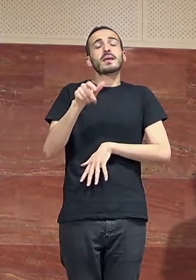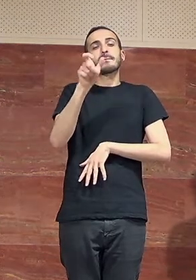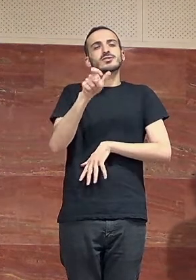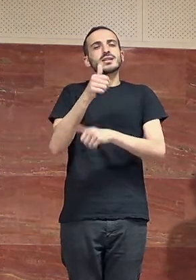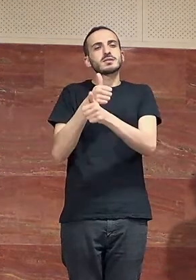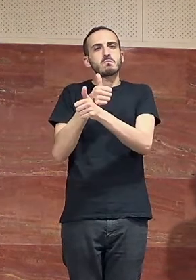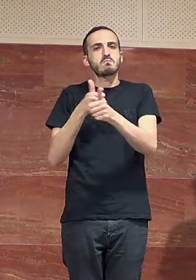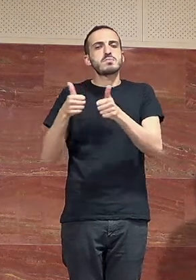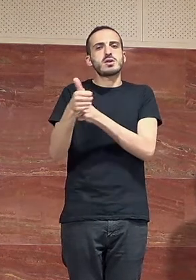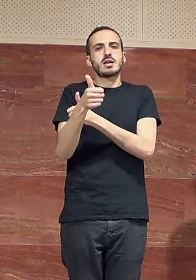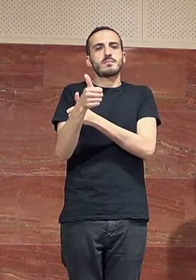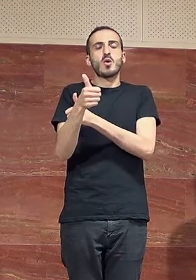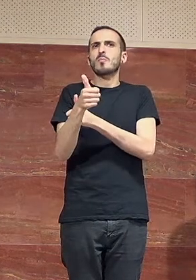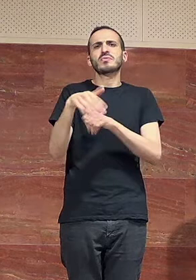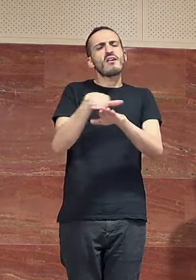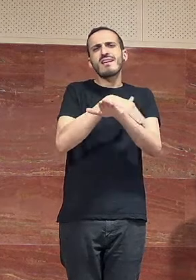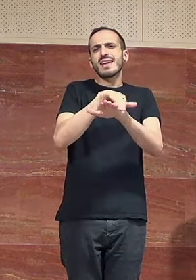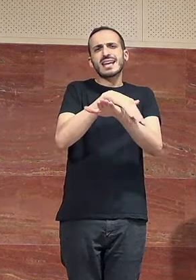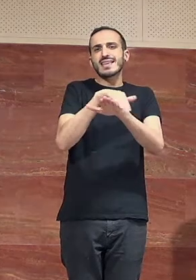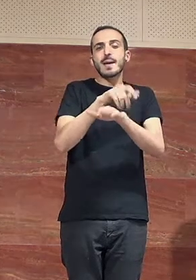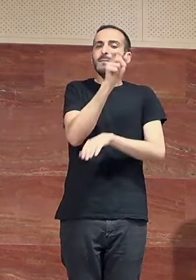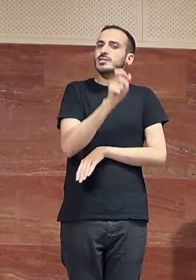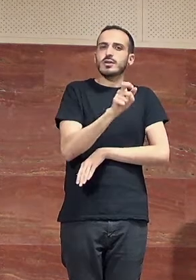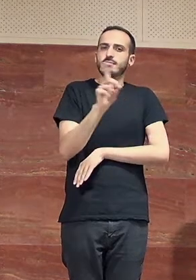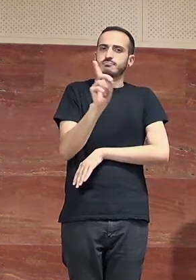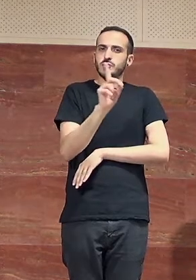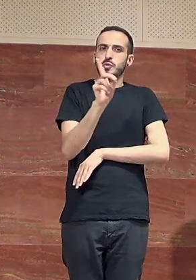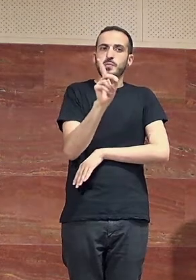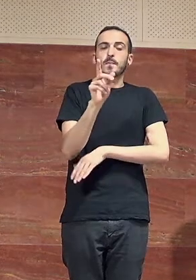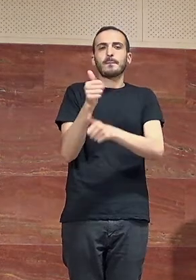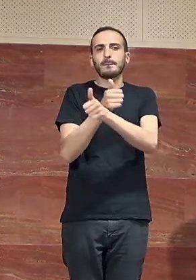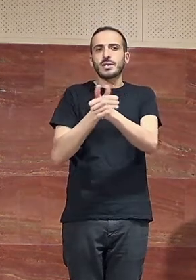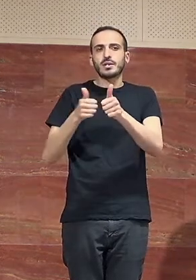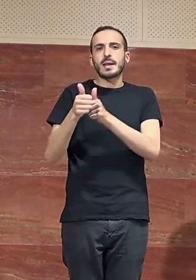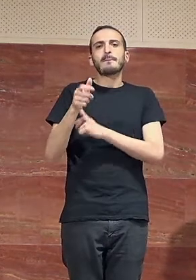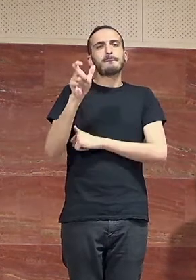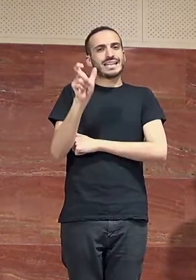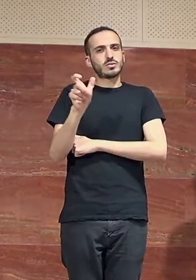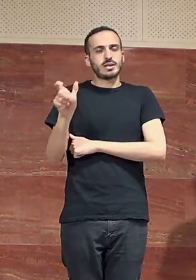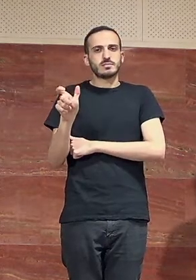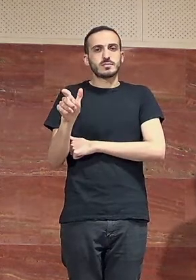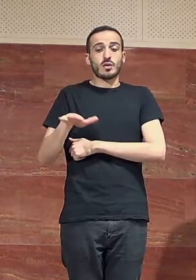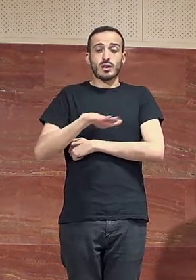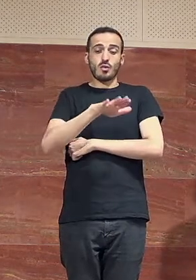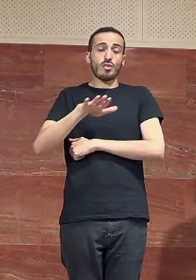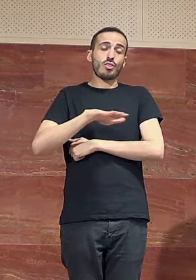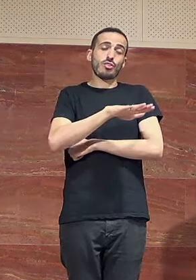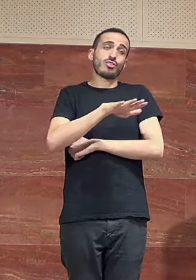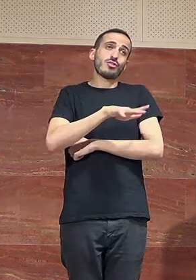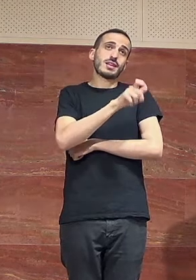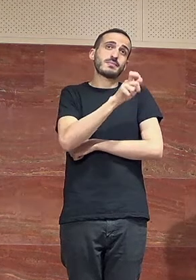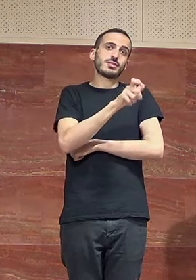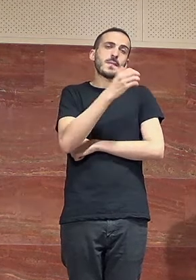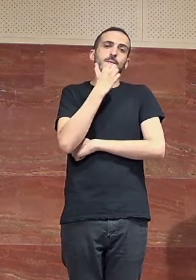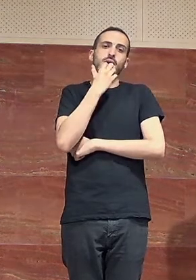no necesariamente calles peatonales, que es un poco el equívoco que puede haber en muchos casos, ¿no? Cuando hablamos de zonas peatonales, la Gran Vía,